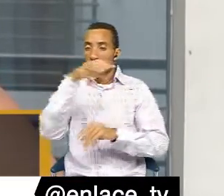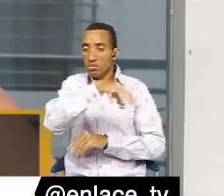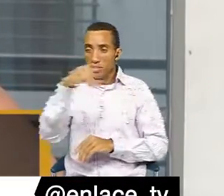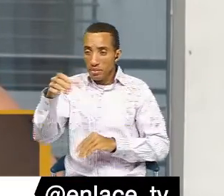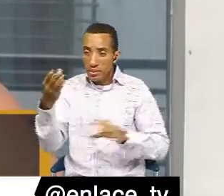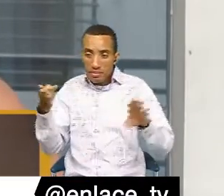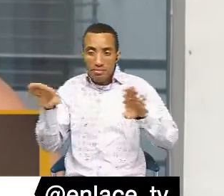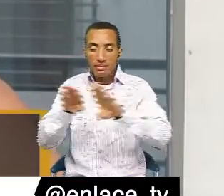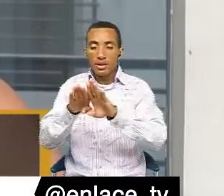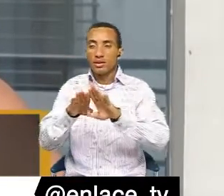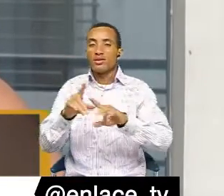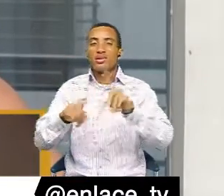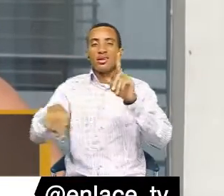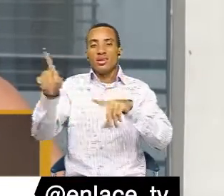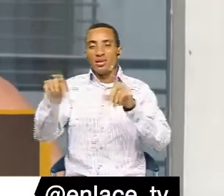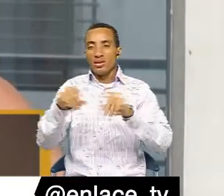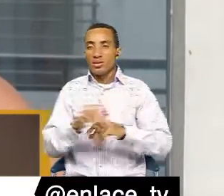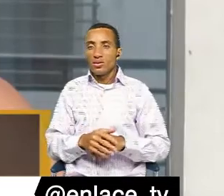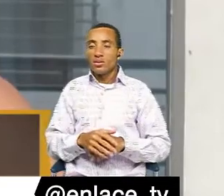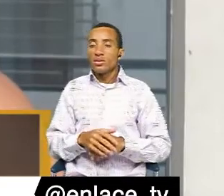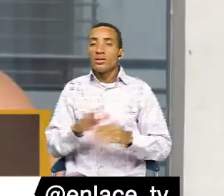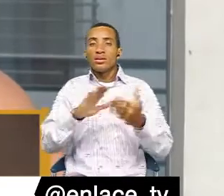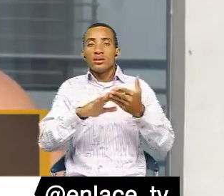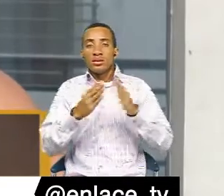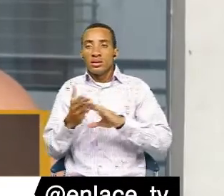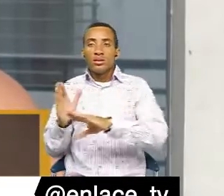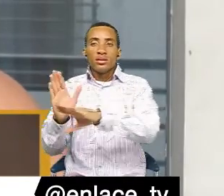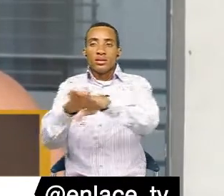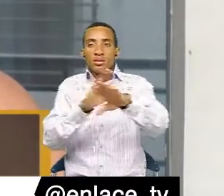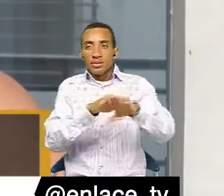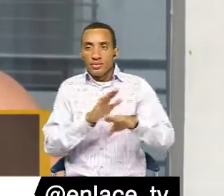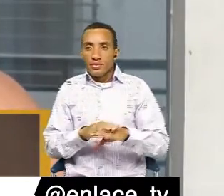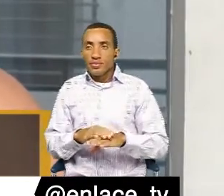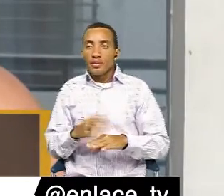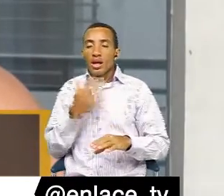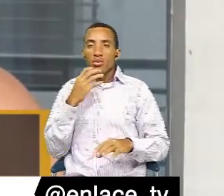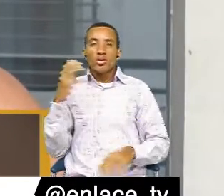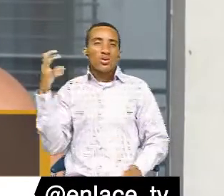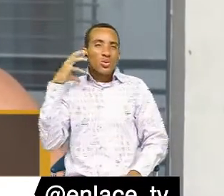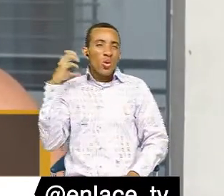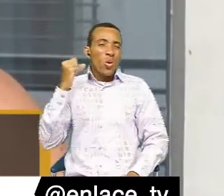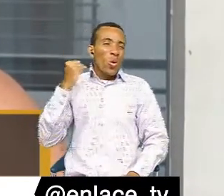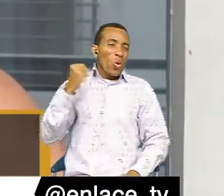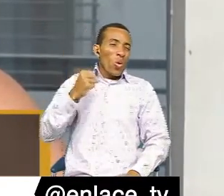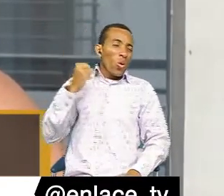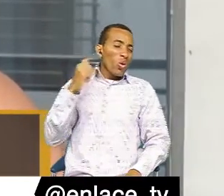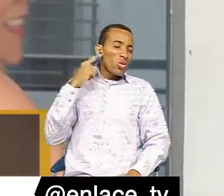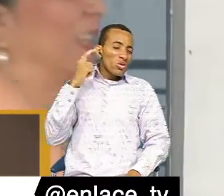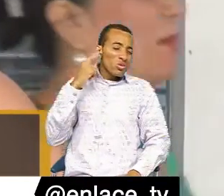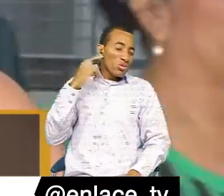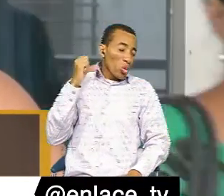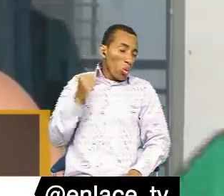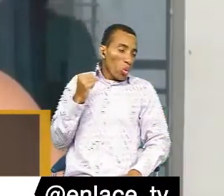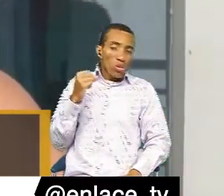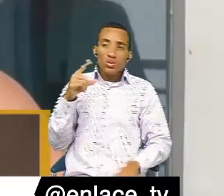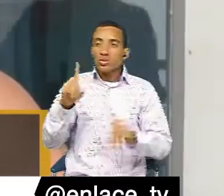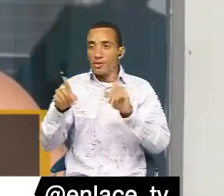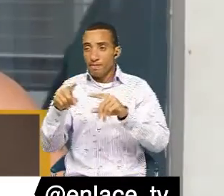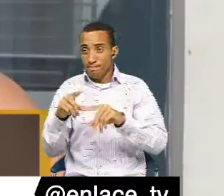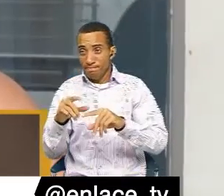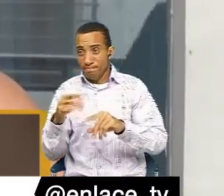no ha parado de manifestar pues las situaciones de exceso de ruido y situaciones de movilidad y disturbios en algunas